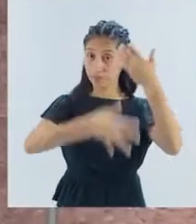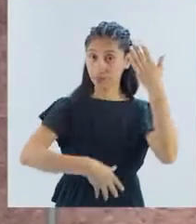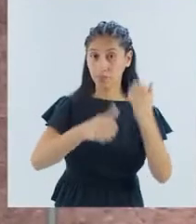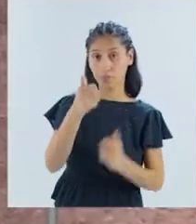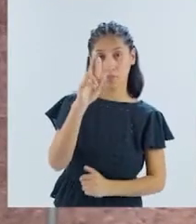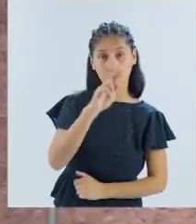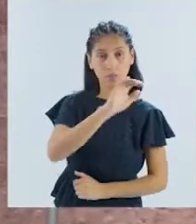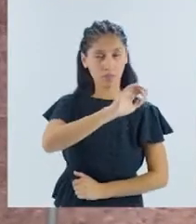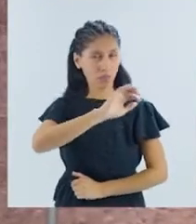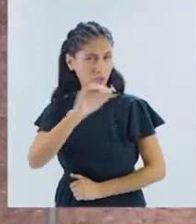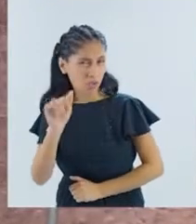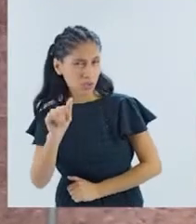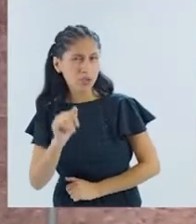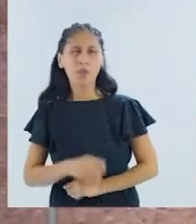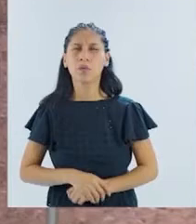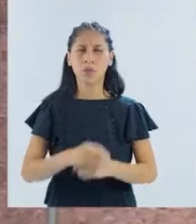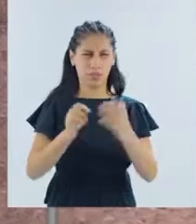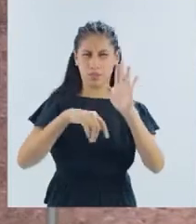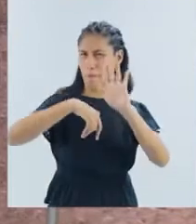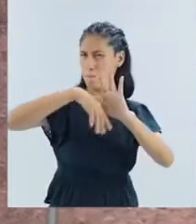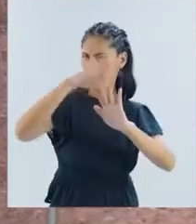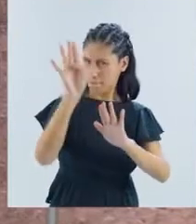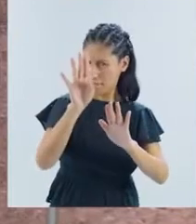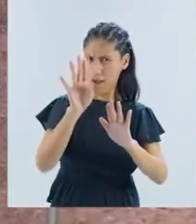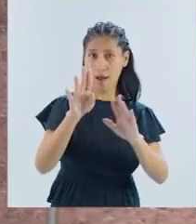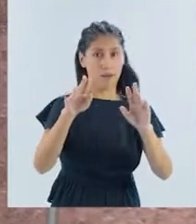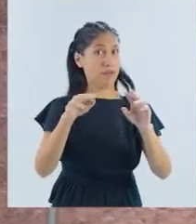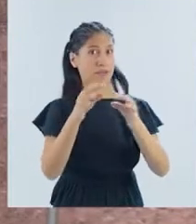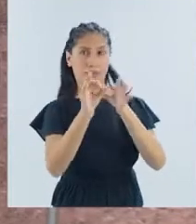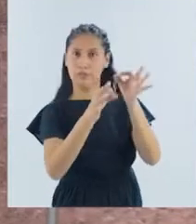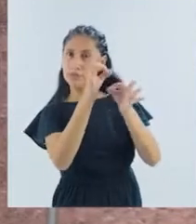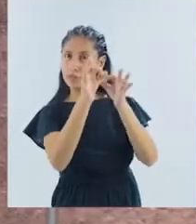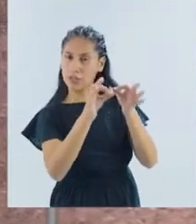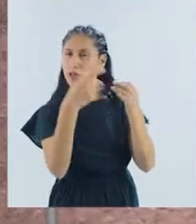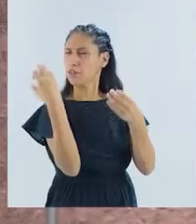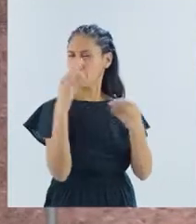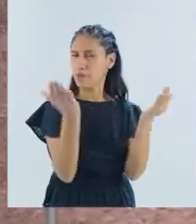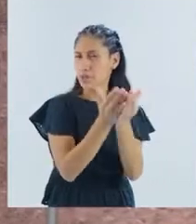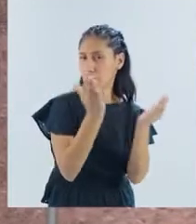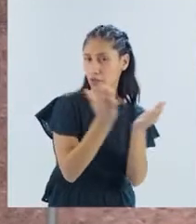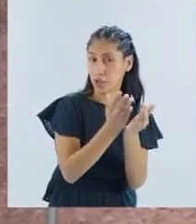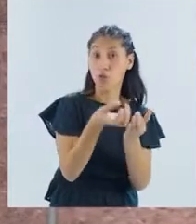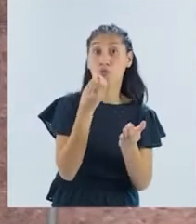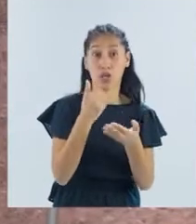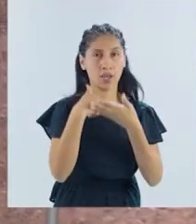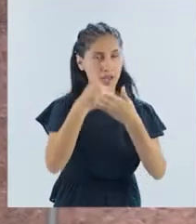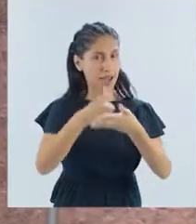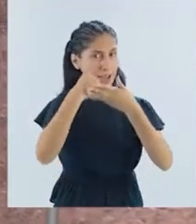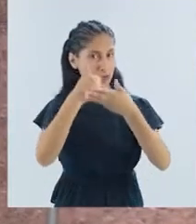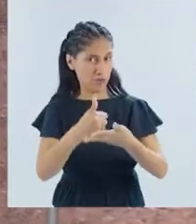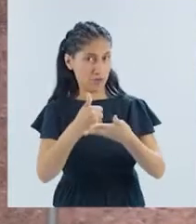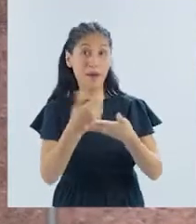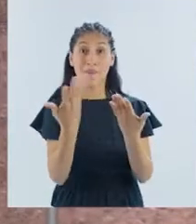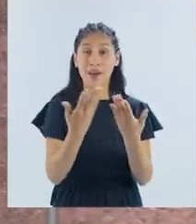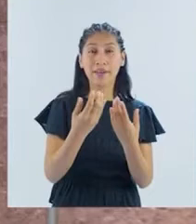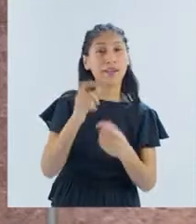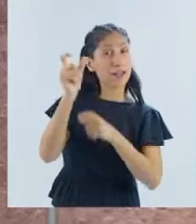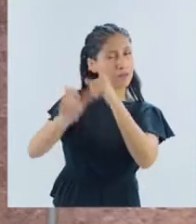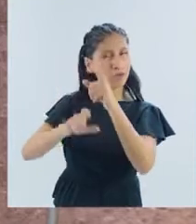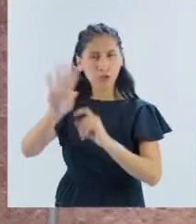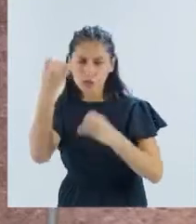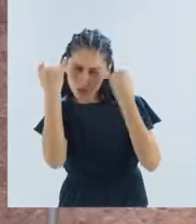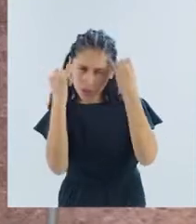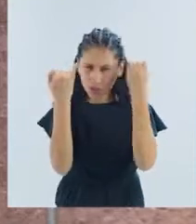el texto argumentativo es uno de los tipos más abordados en la escuela. Eso porque despierta la capacidad de expresar